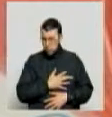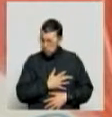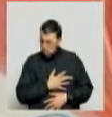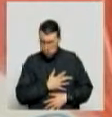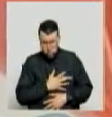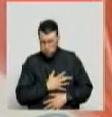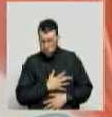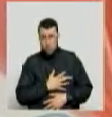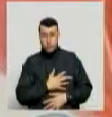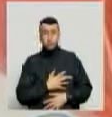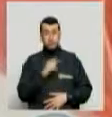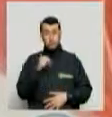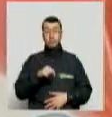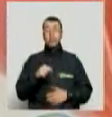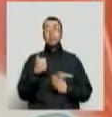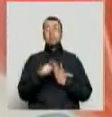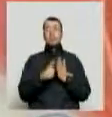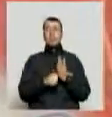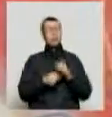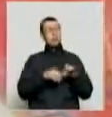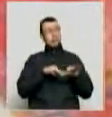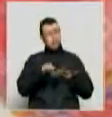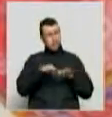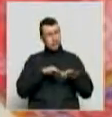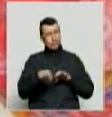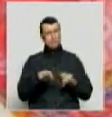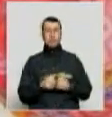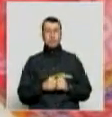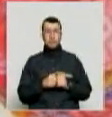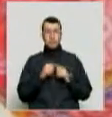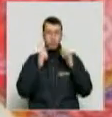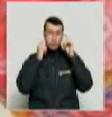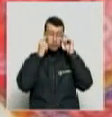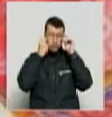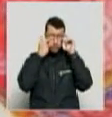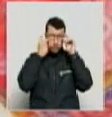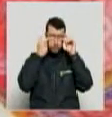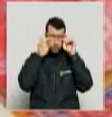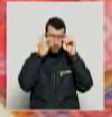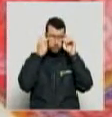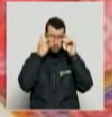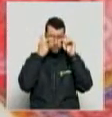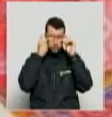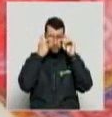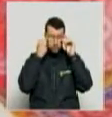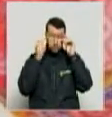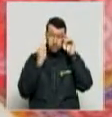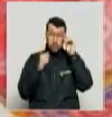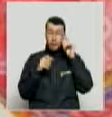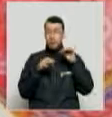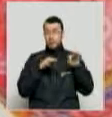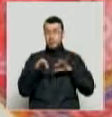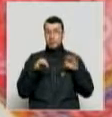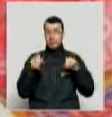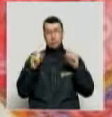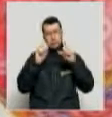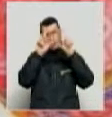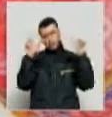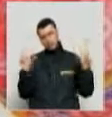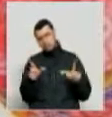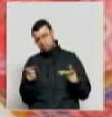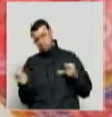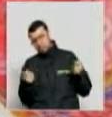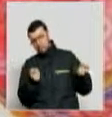Con este programa vamos a pasar a hacer una serie de evaluaciones clínicas médicas